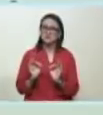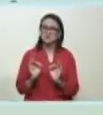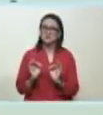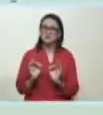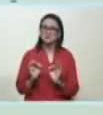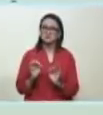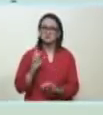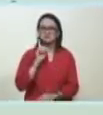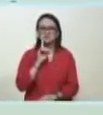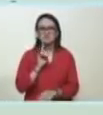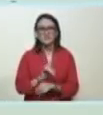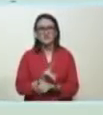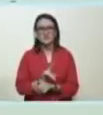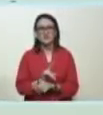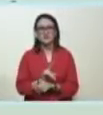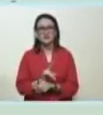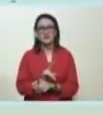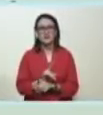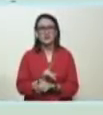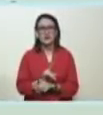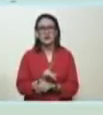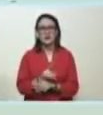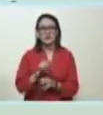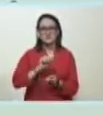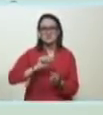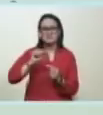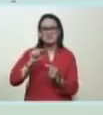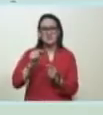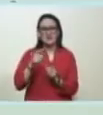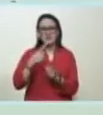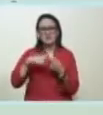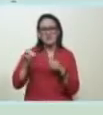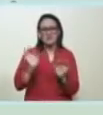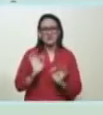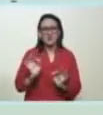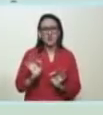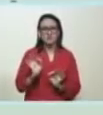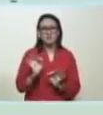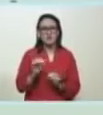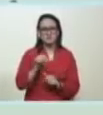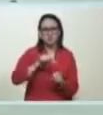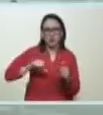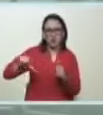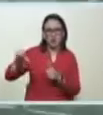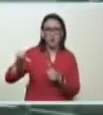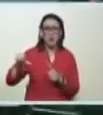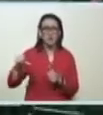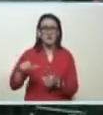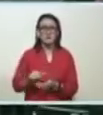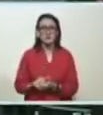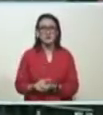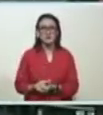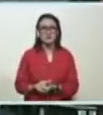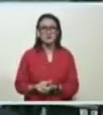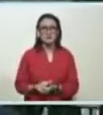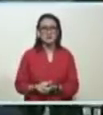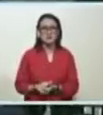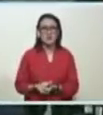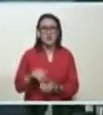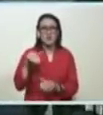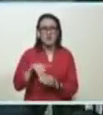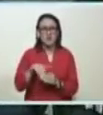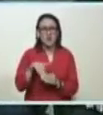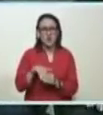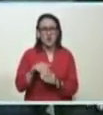Es mentira que un escenario puede extrapolar al otro, como es mentira que nadie puede transmitir los votos